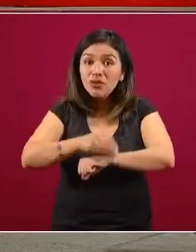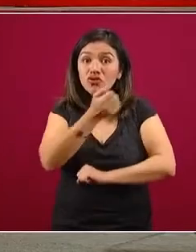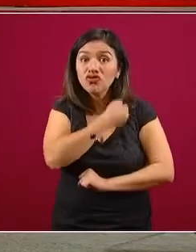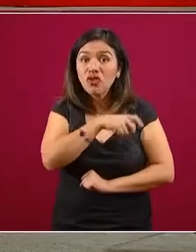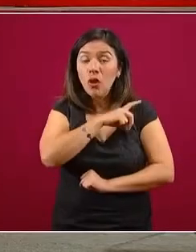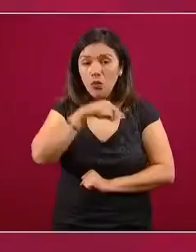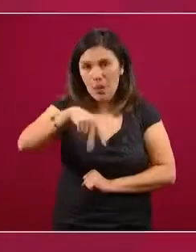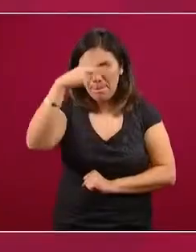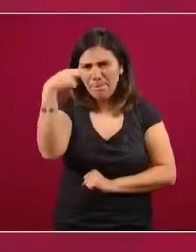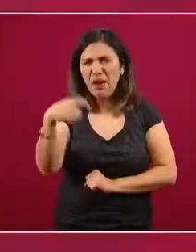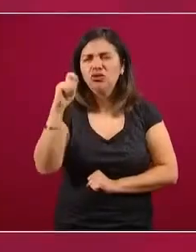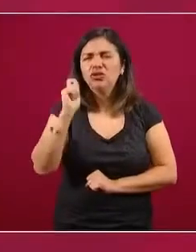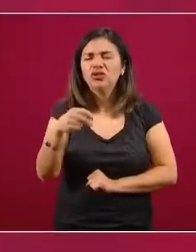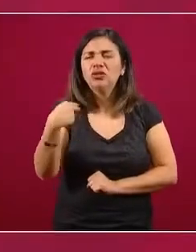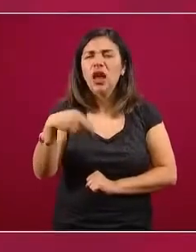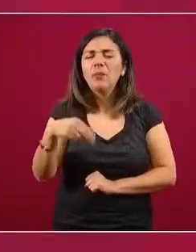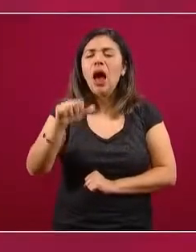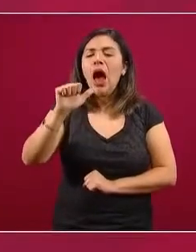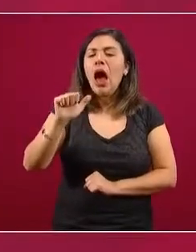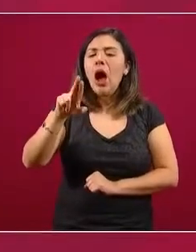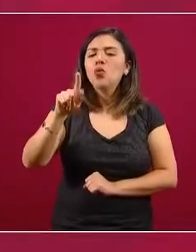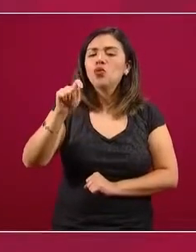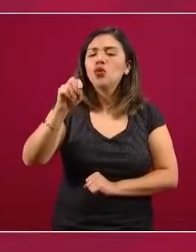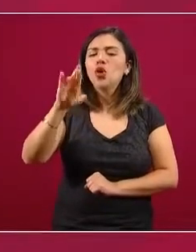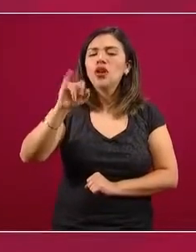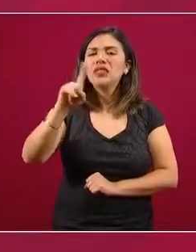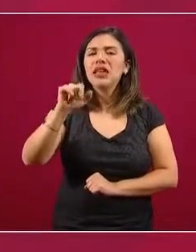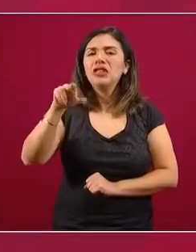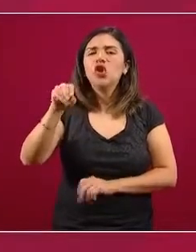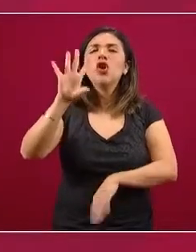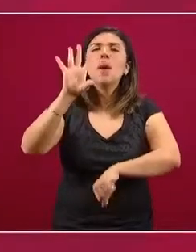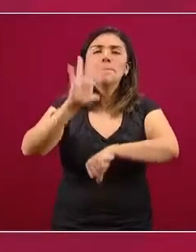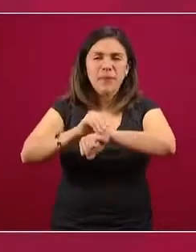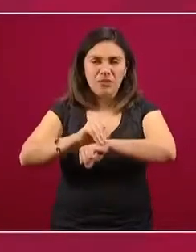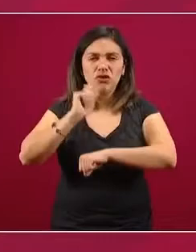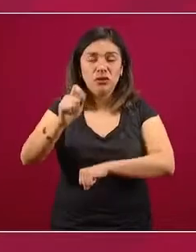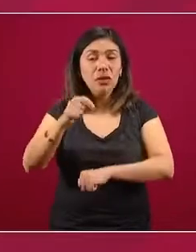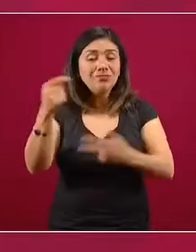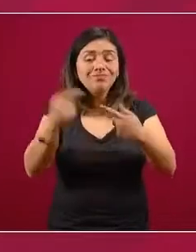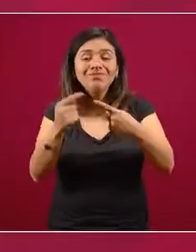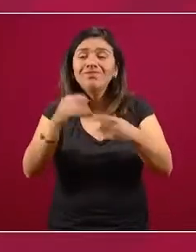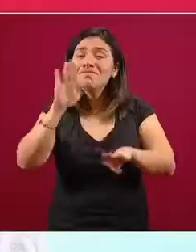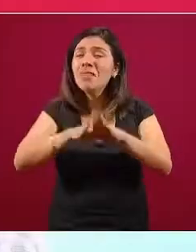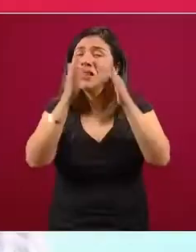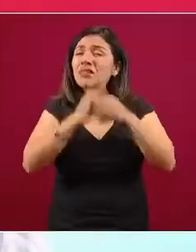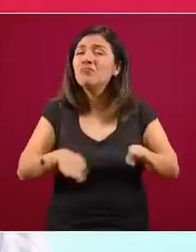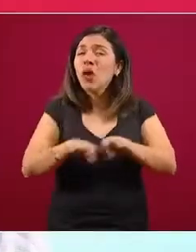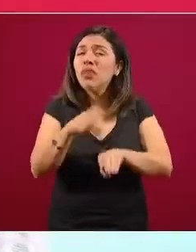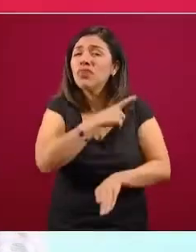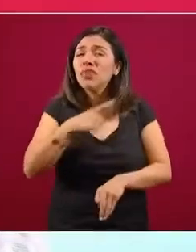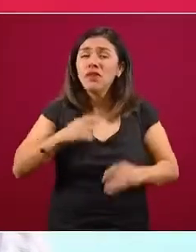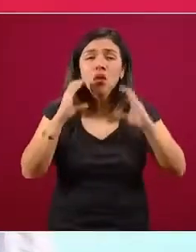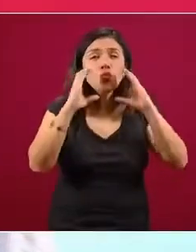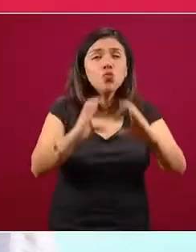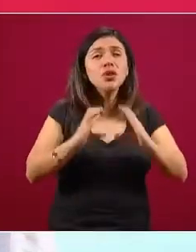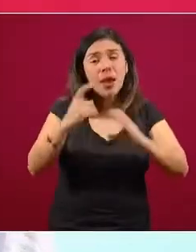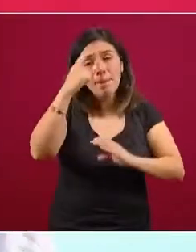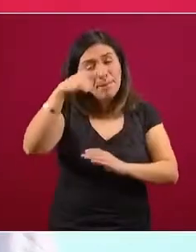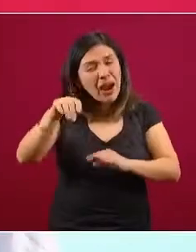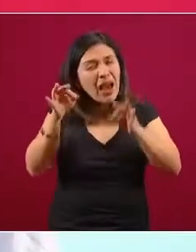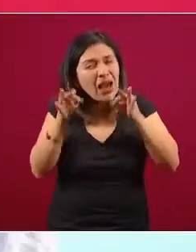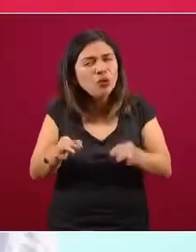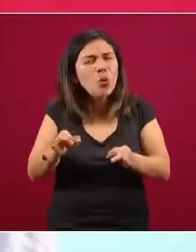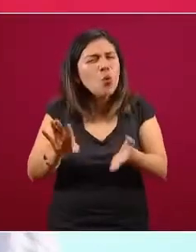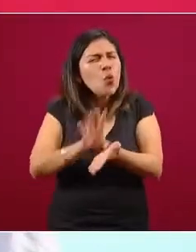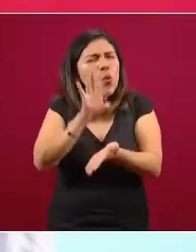México se llama autorización sanitaria, es uno de los elementos más importantes de cuidar para que se haga con